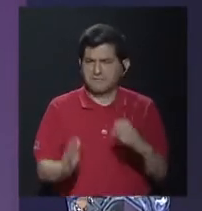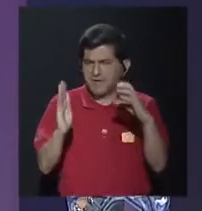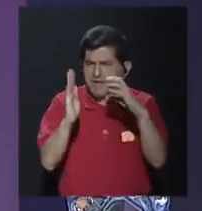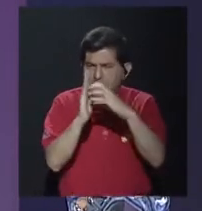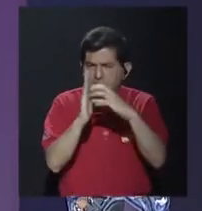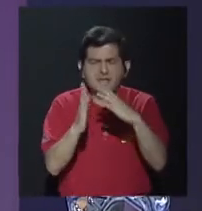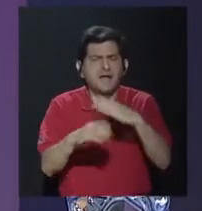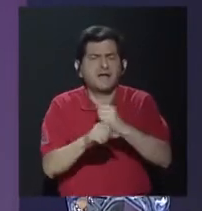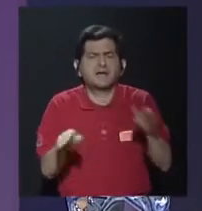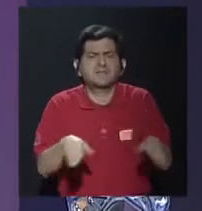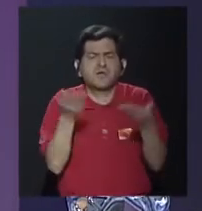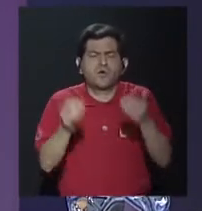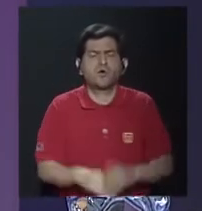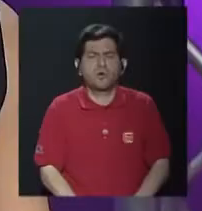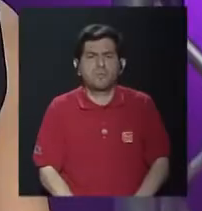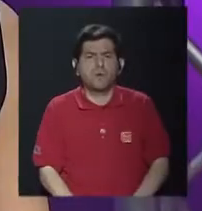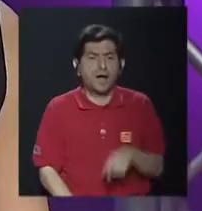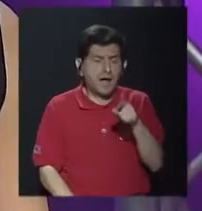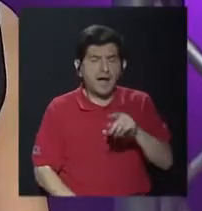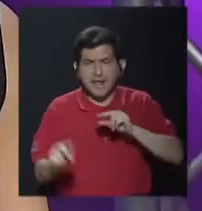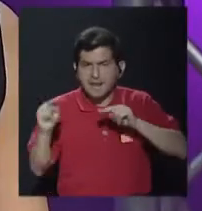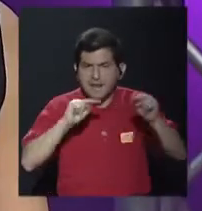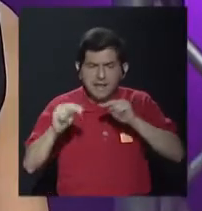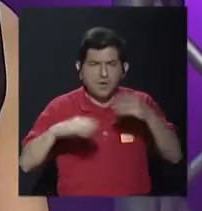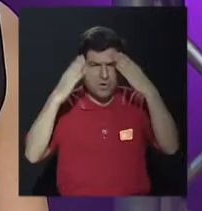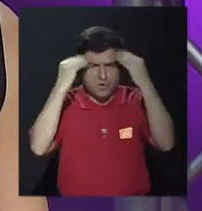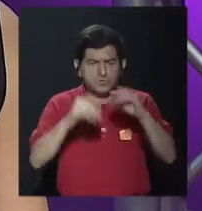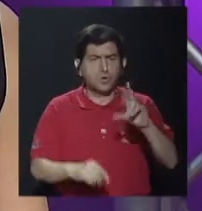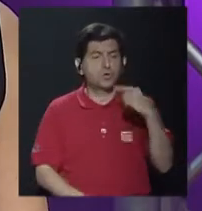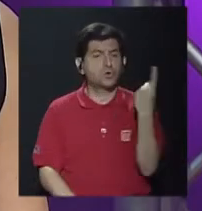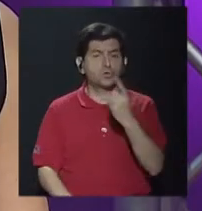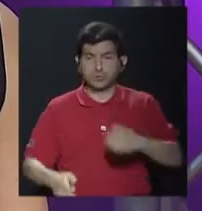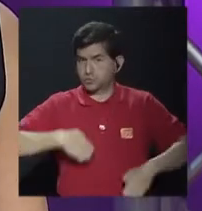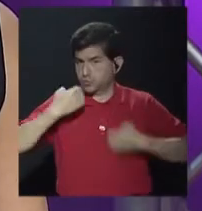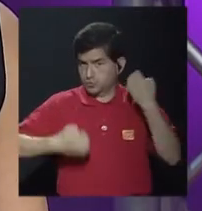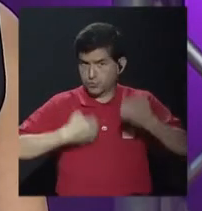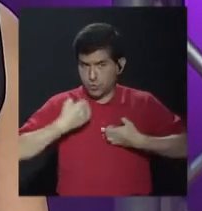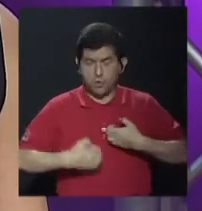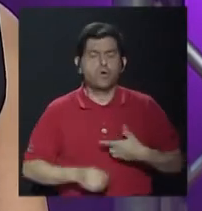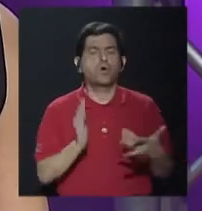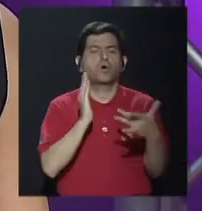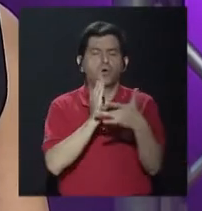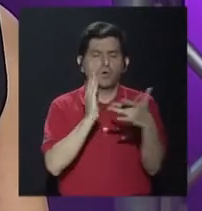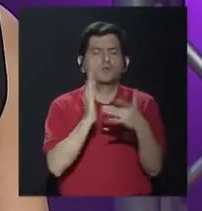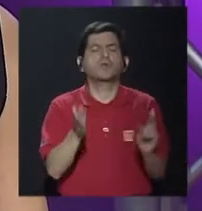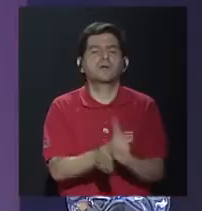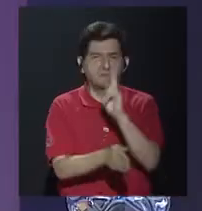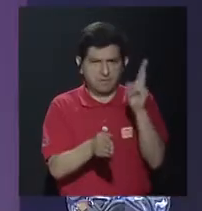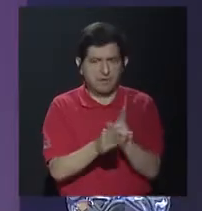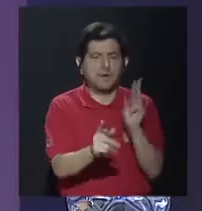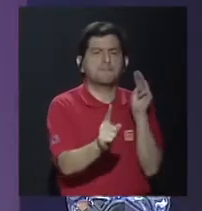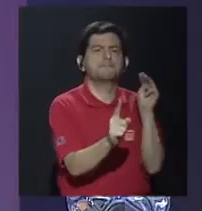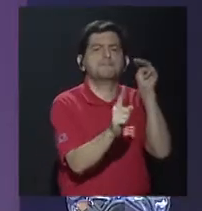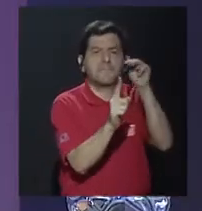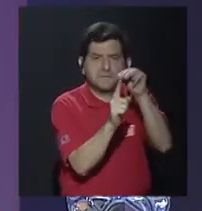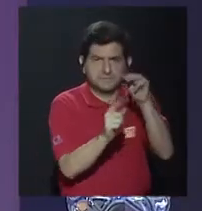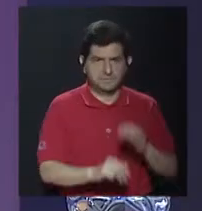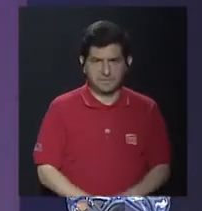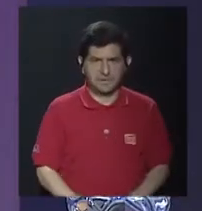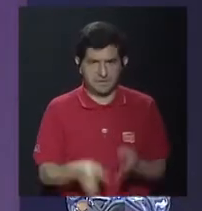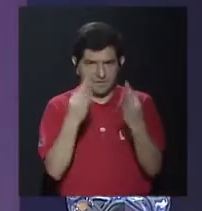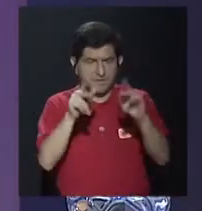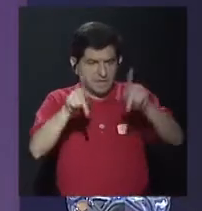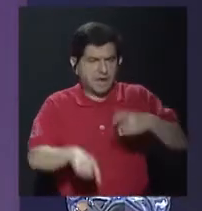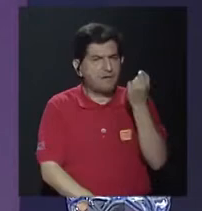la información, decirle a la gente, más allá de las emociones, decirle con técnica, ¿verdad?, los mensajes para que la gente